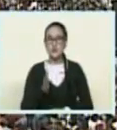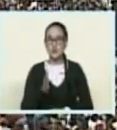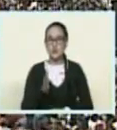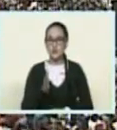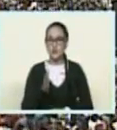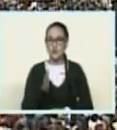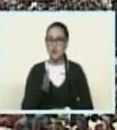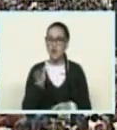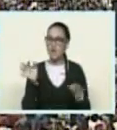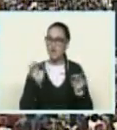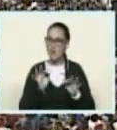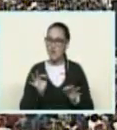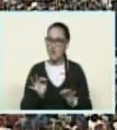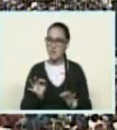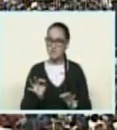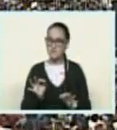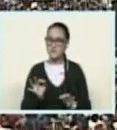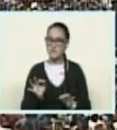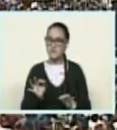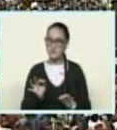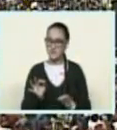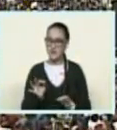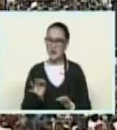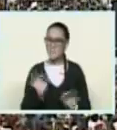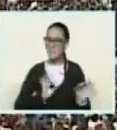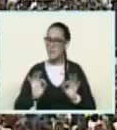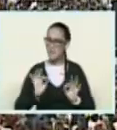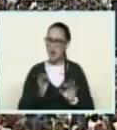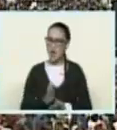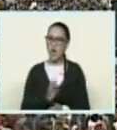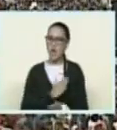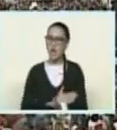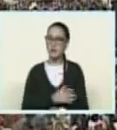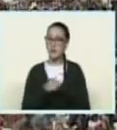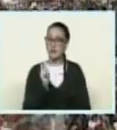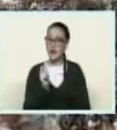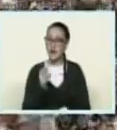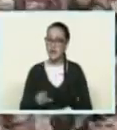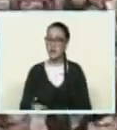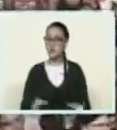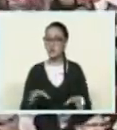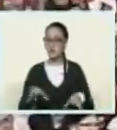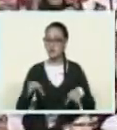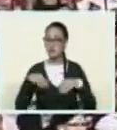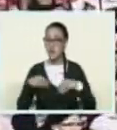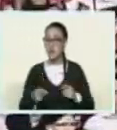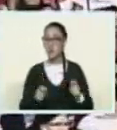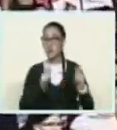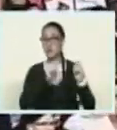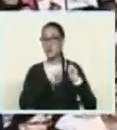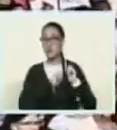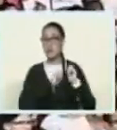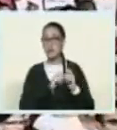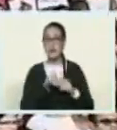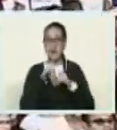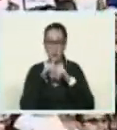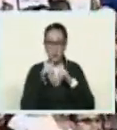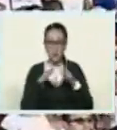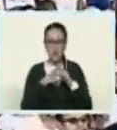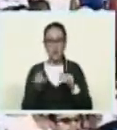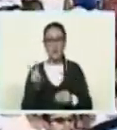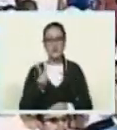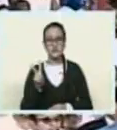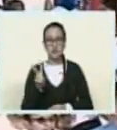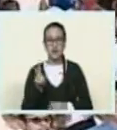preparado para la tarea que le tocó cuando tuvo que anunciarnos a todos los venezolanos